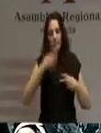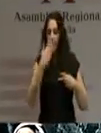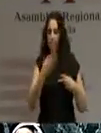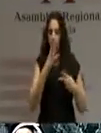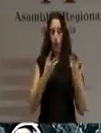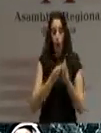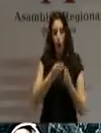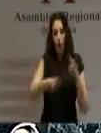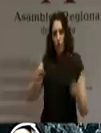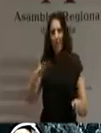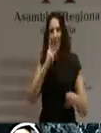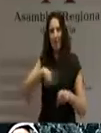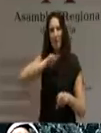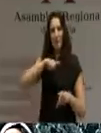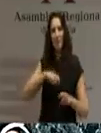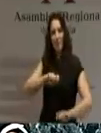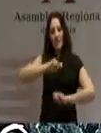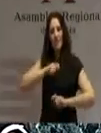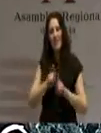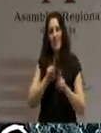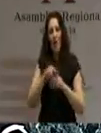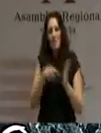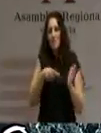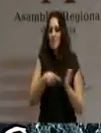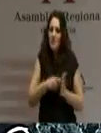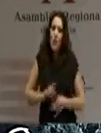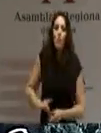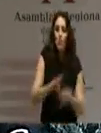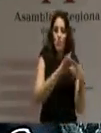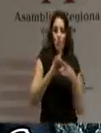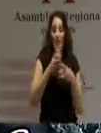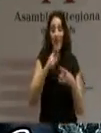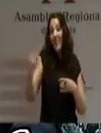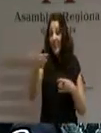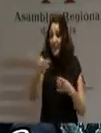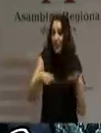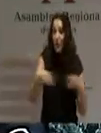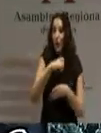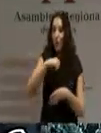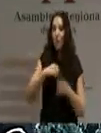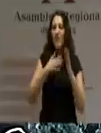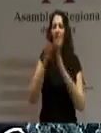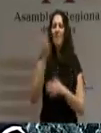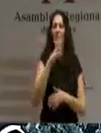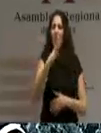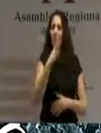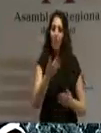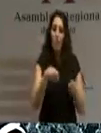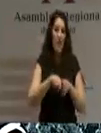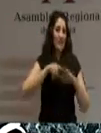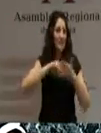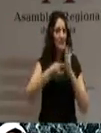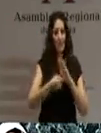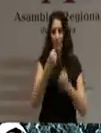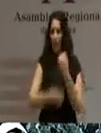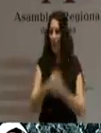porque nos daría mucha más fuerza a la hora de reivindicar. El déficit que tiene esta comunidad autónoma se debe a un mal sistema de